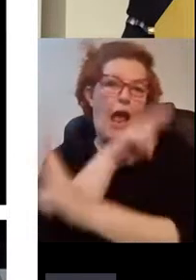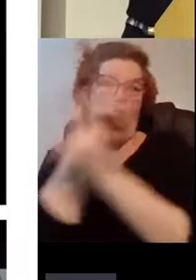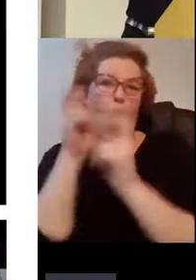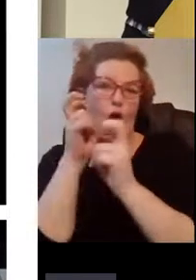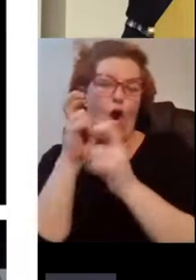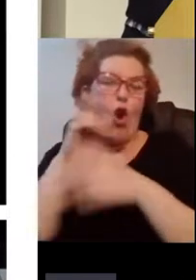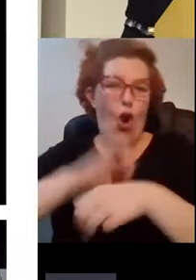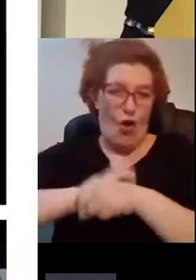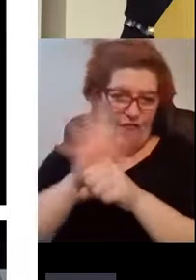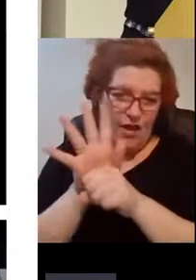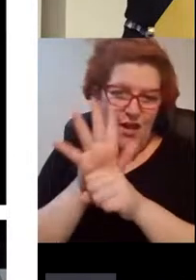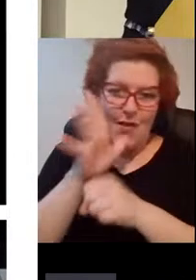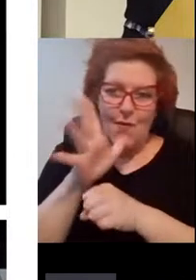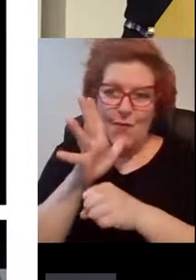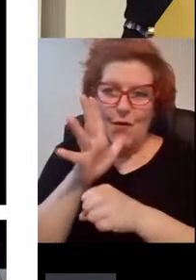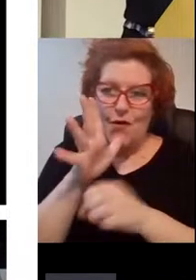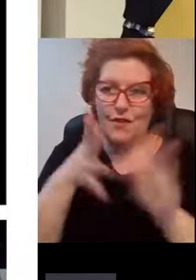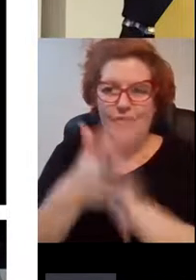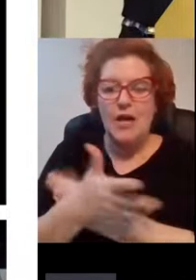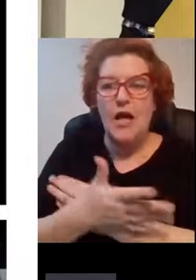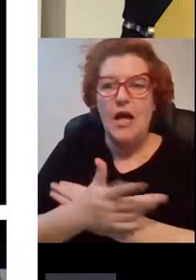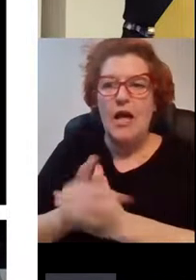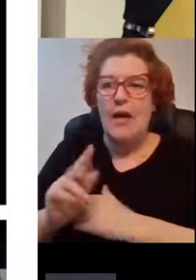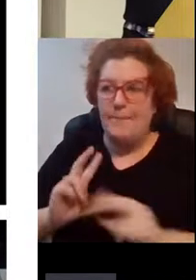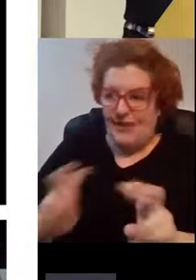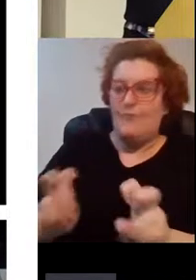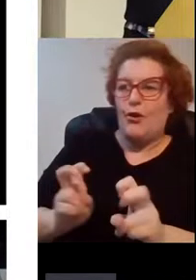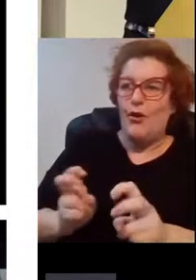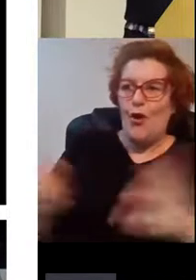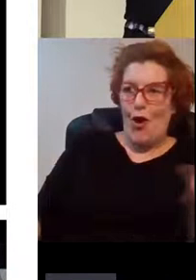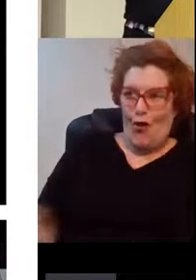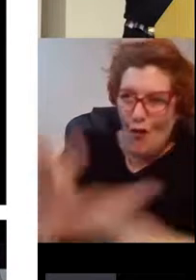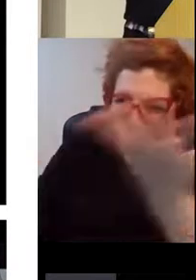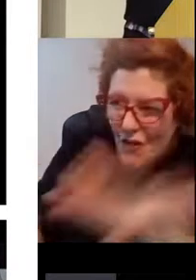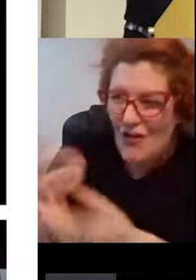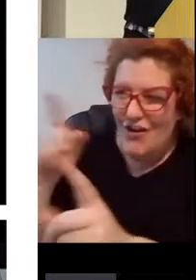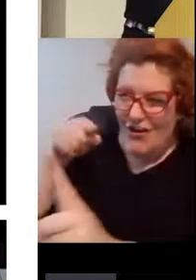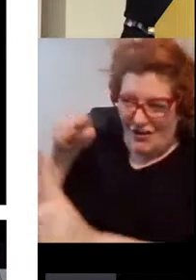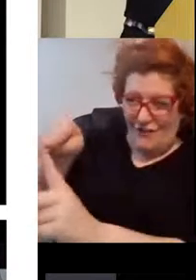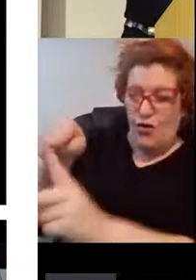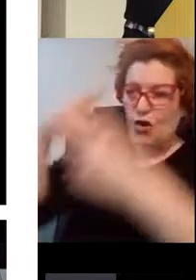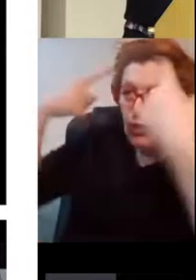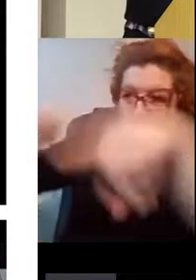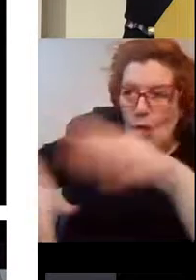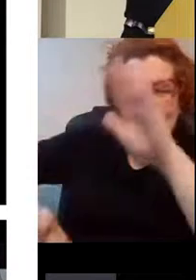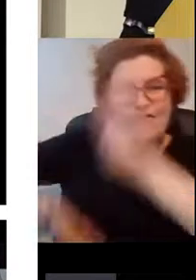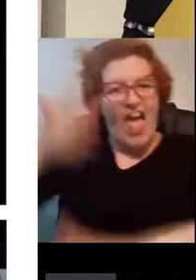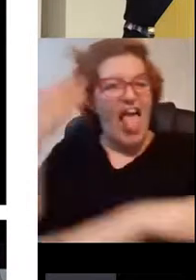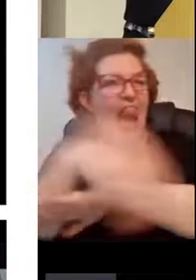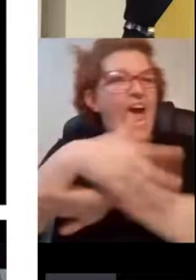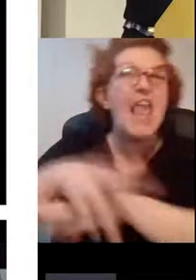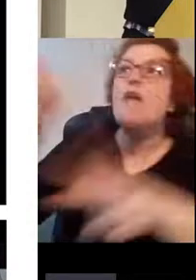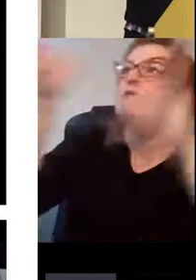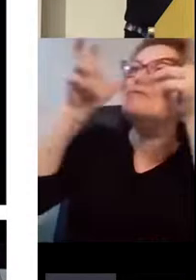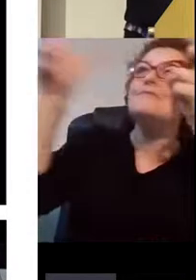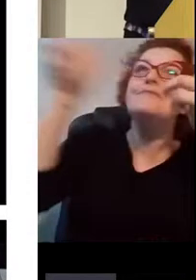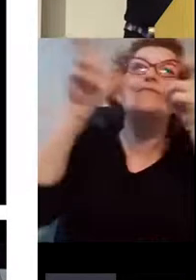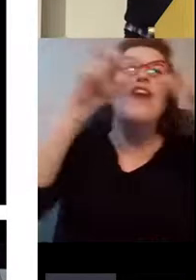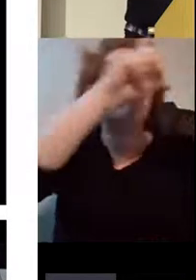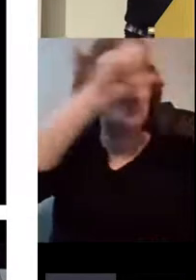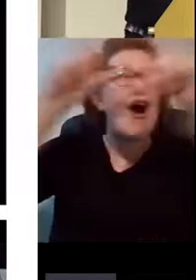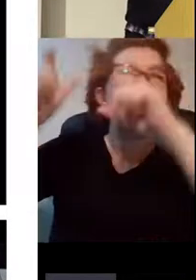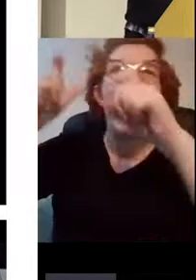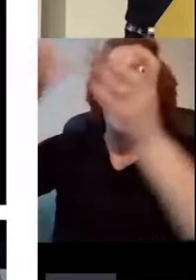el ejercicio, por decir, vocacionalmente es que salgan a la calle y que estudien, que conozcan, que dibujen, que fotografíen,